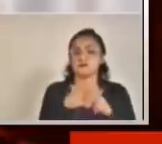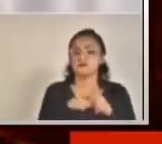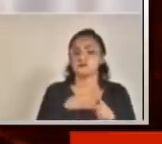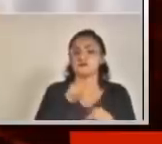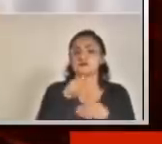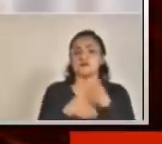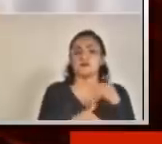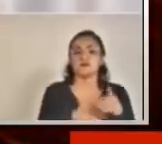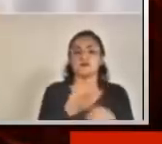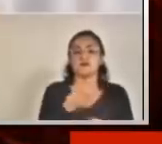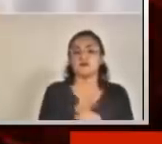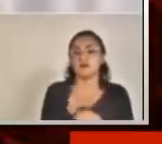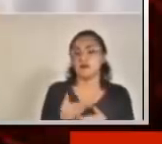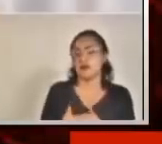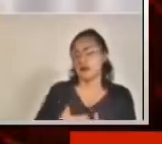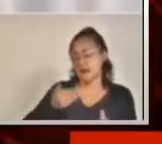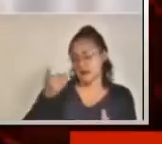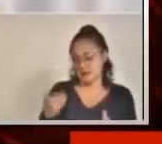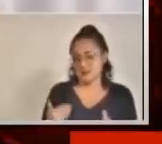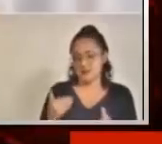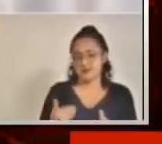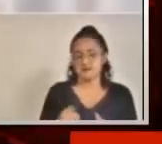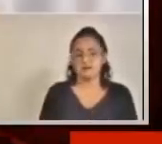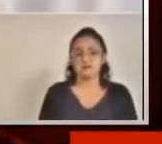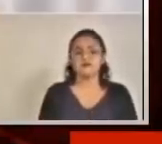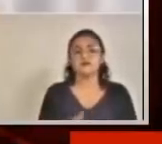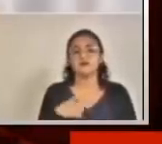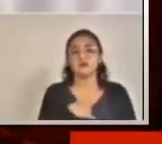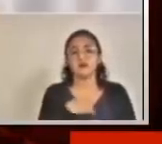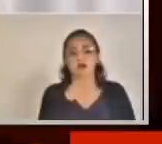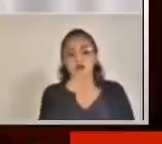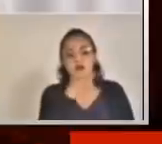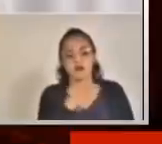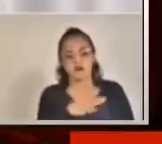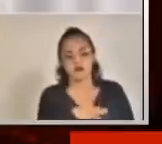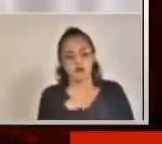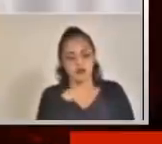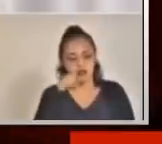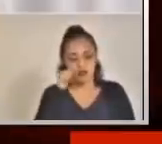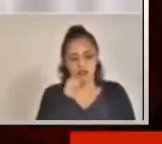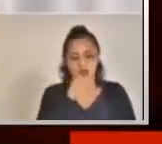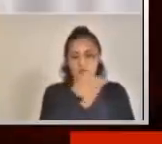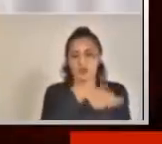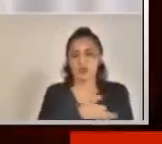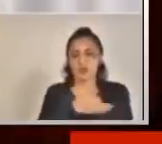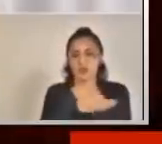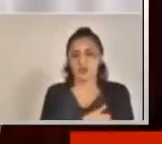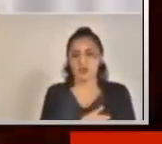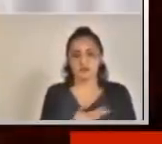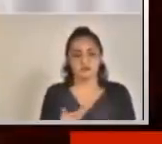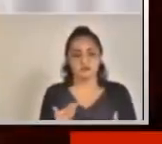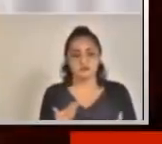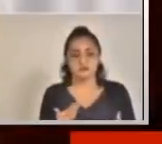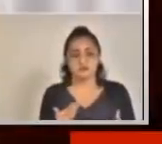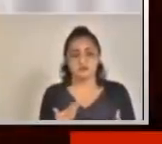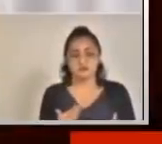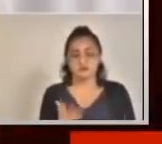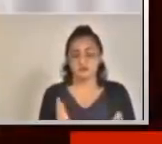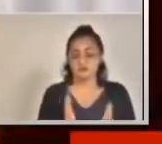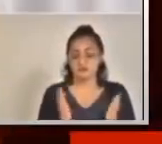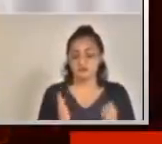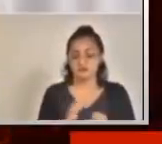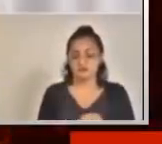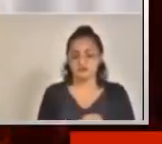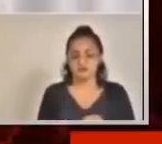días antes yo fui informado ayer en la tarde y lo que se